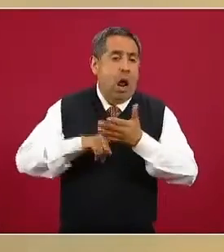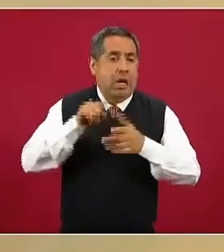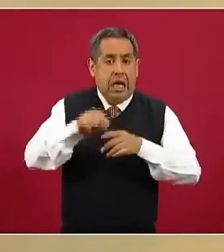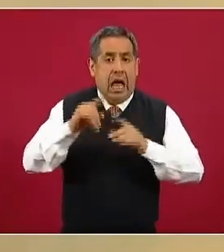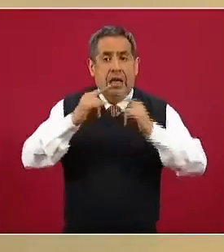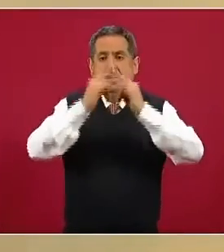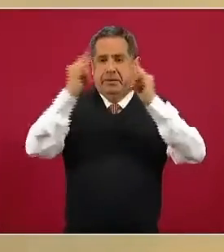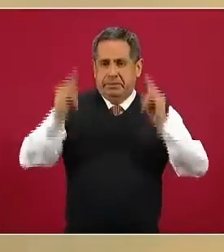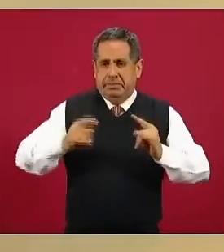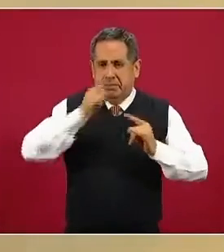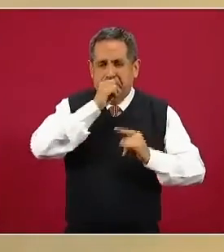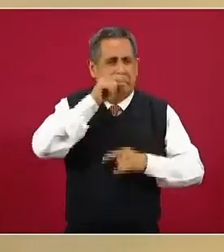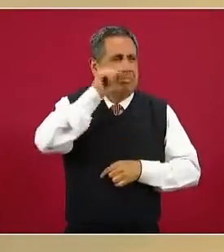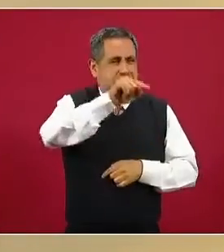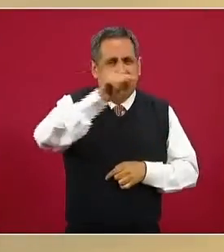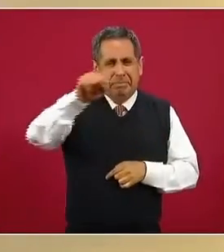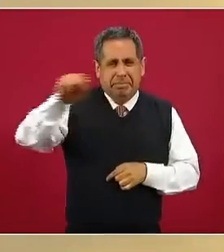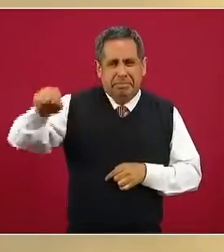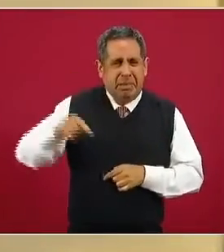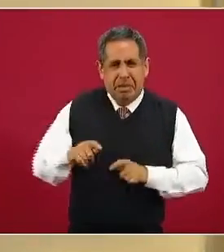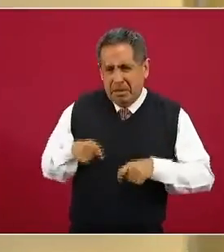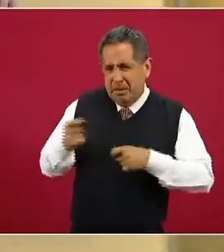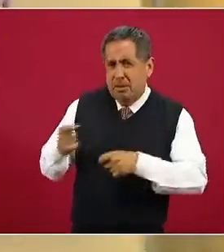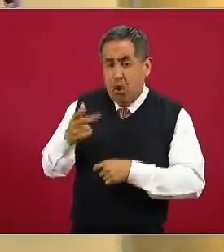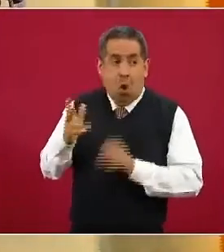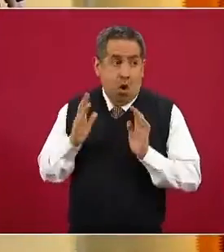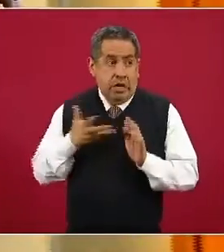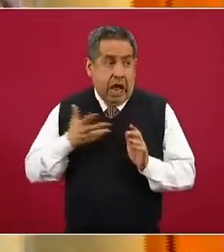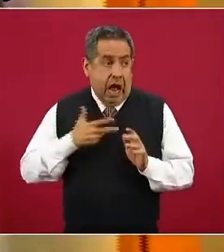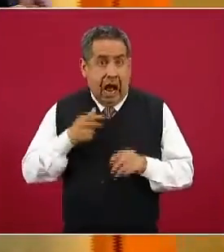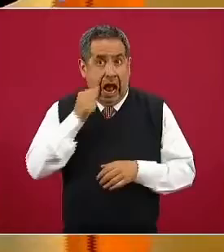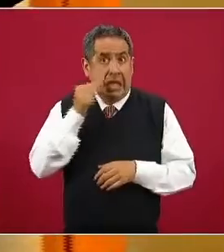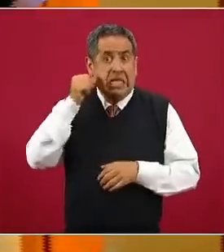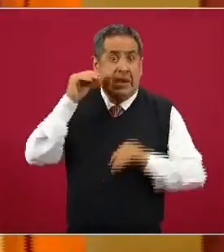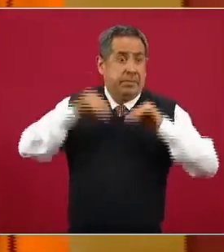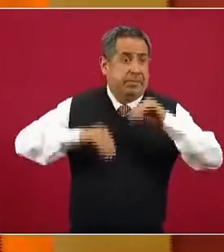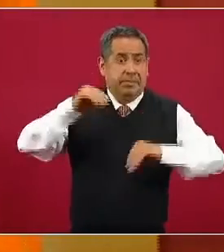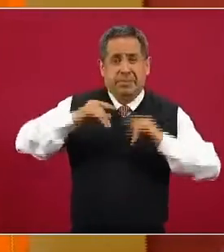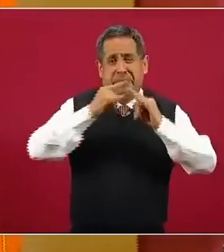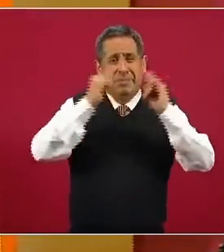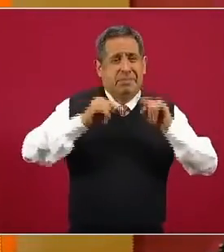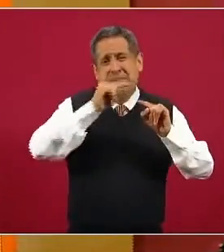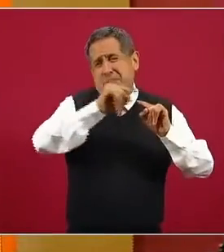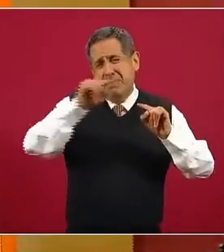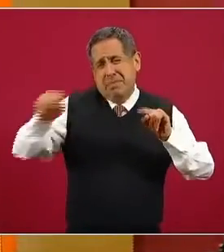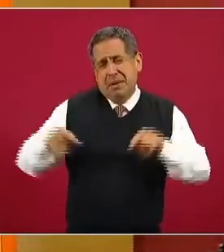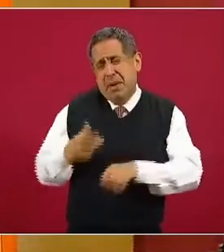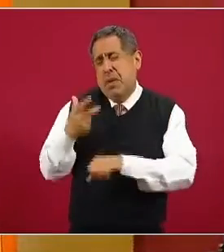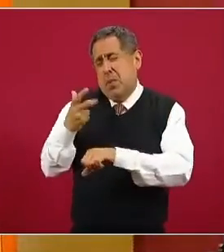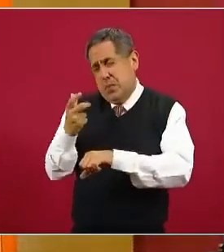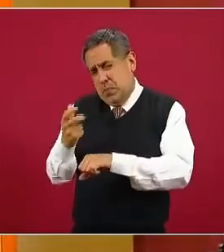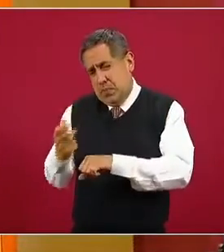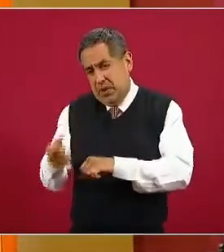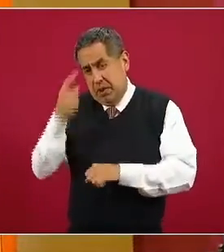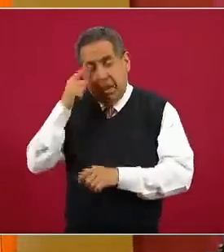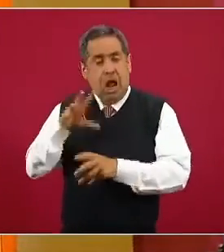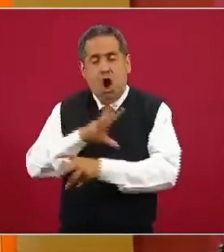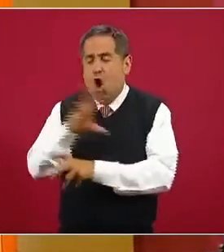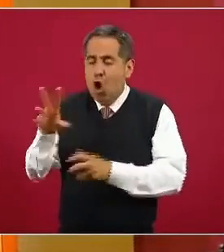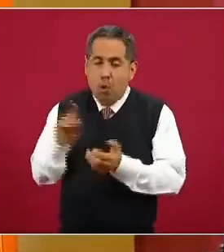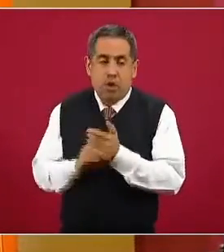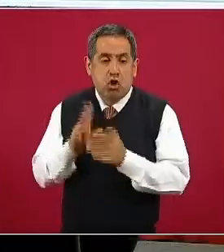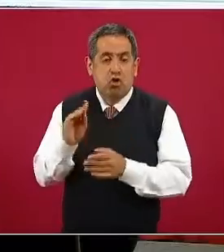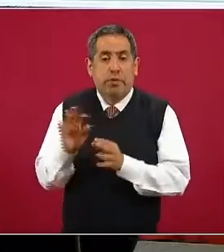a colocar estos puestos de vacunación o ya se colocaron desde el día de ayer para poder hacer esta gran meta de cubrir en